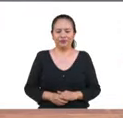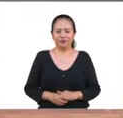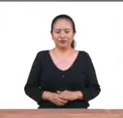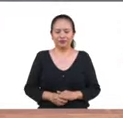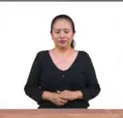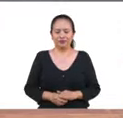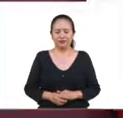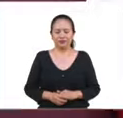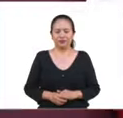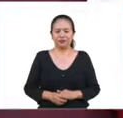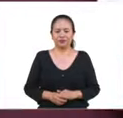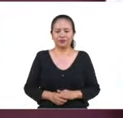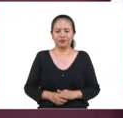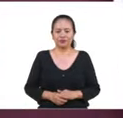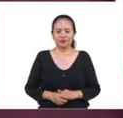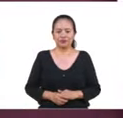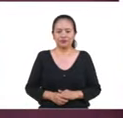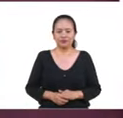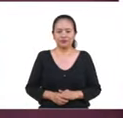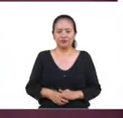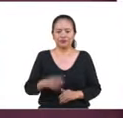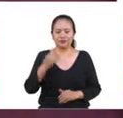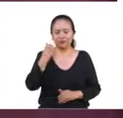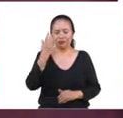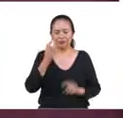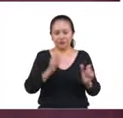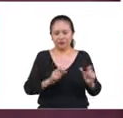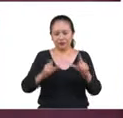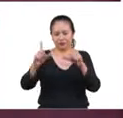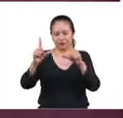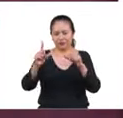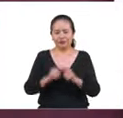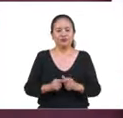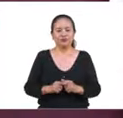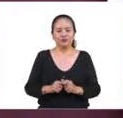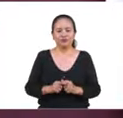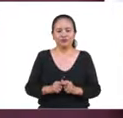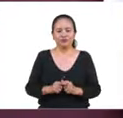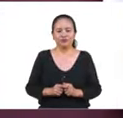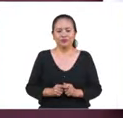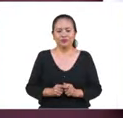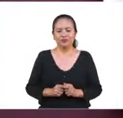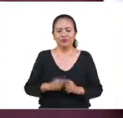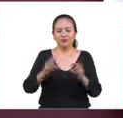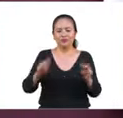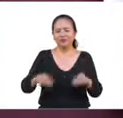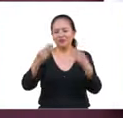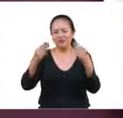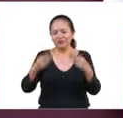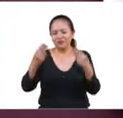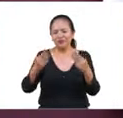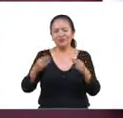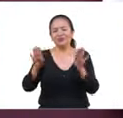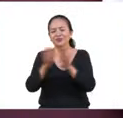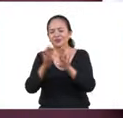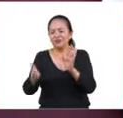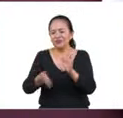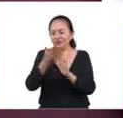Muy bien, pues queremos presentarles el programa de mantenimiento preventivo y correctivo de mercados públicos